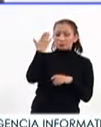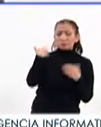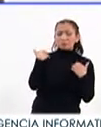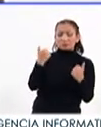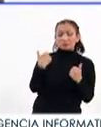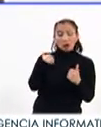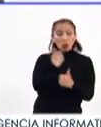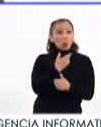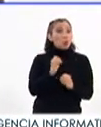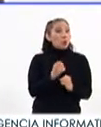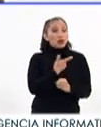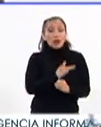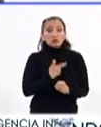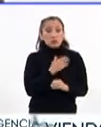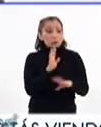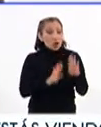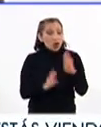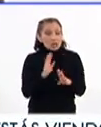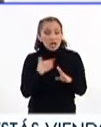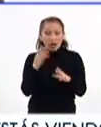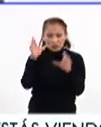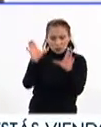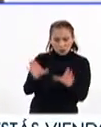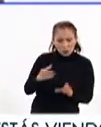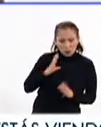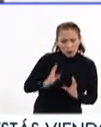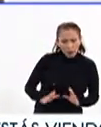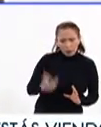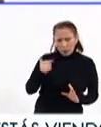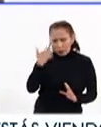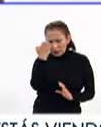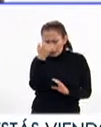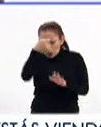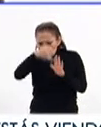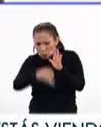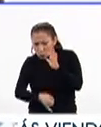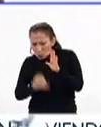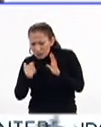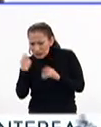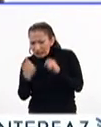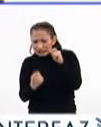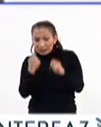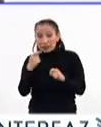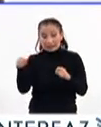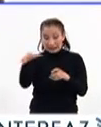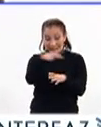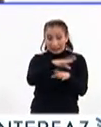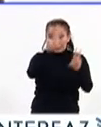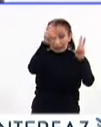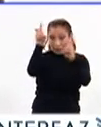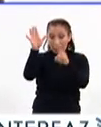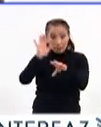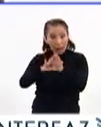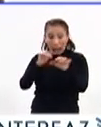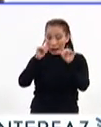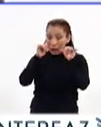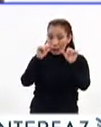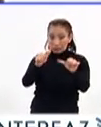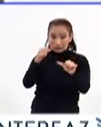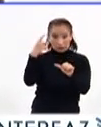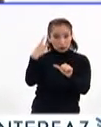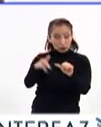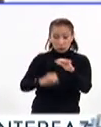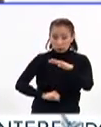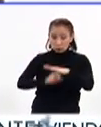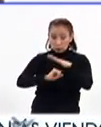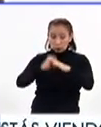que le guste la biología, la anatomía, la fisiología, porque en estos temas es donde se va a sustentar